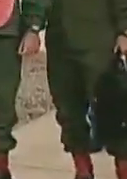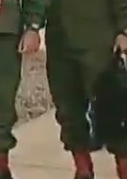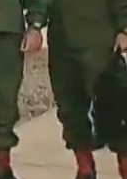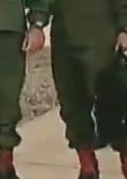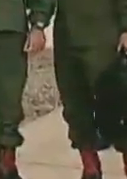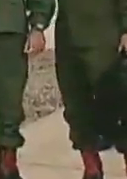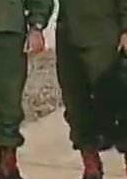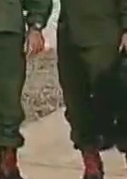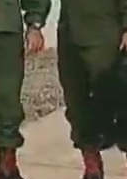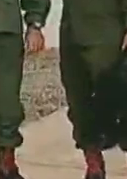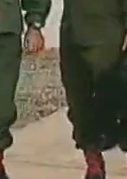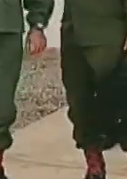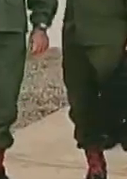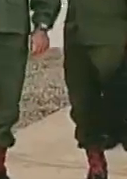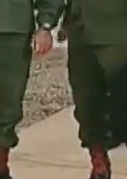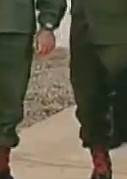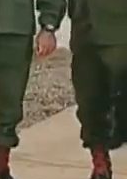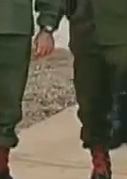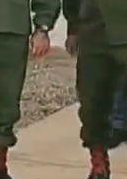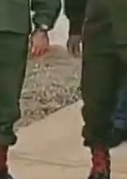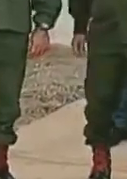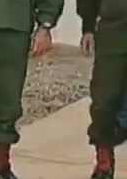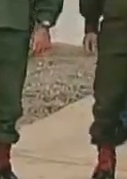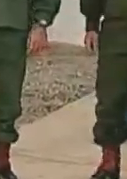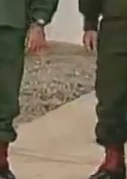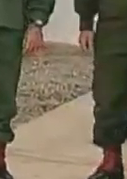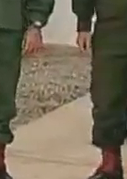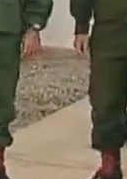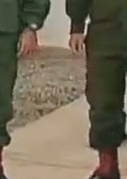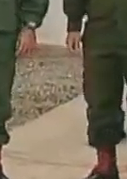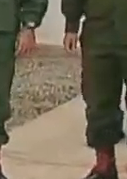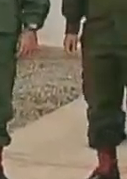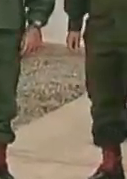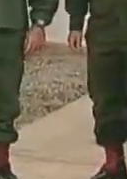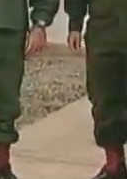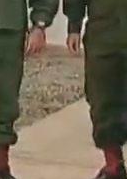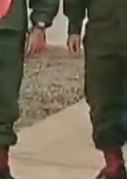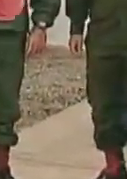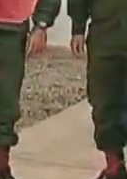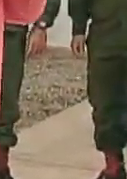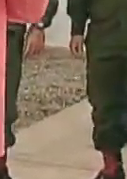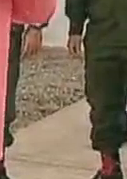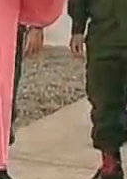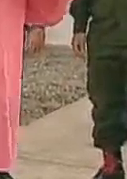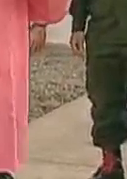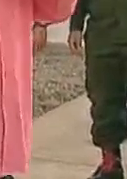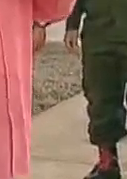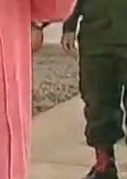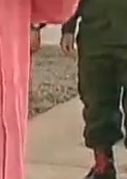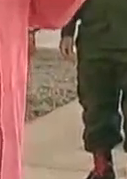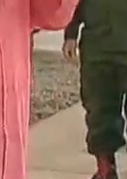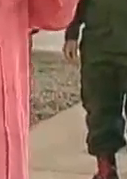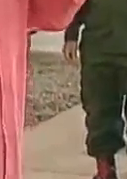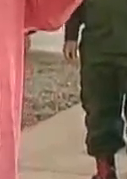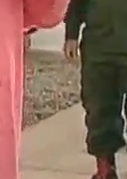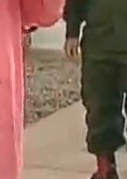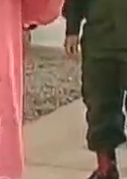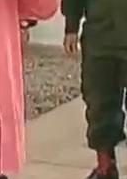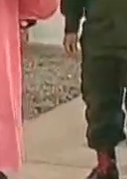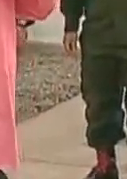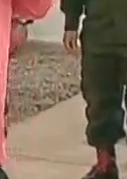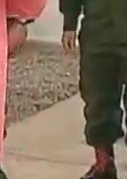través de las pantallas el recibimiento que le hacen en el urbanismo India Urquía, con joropo a cargo del grupo